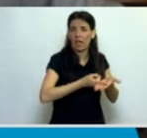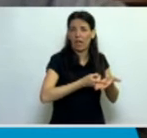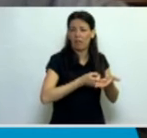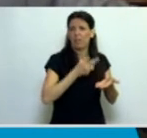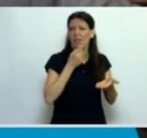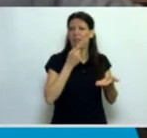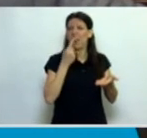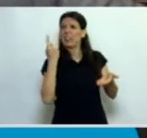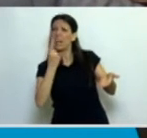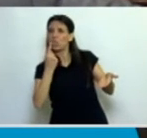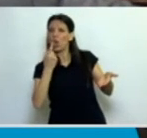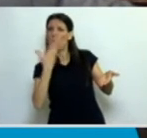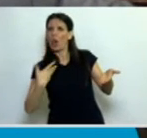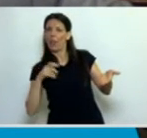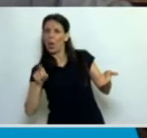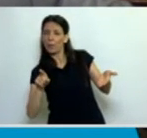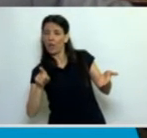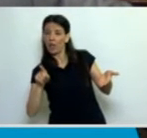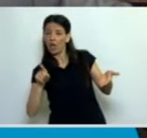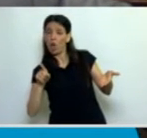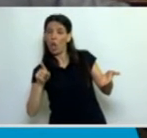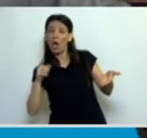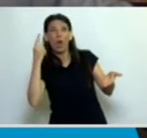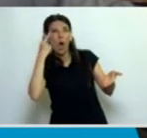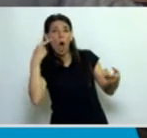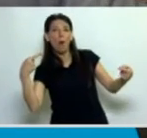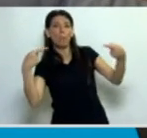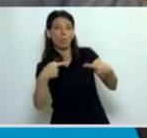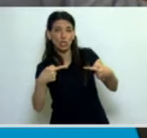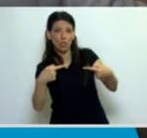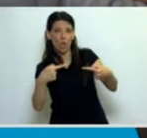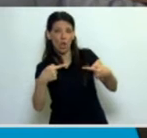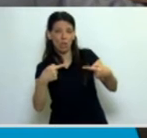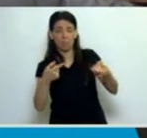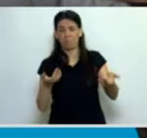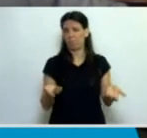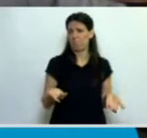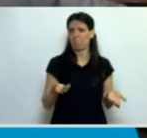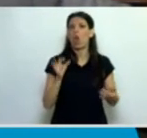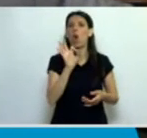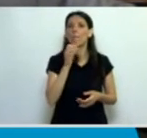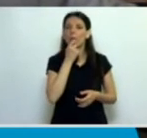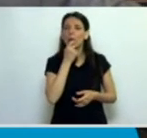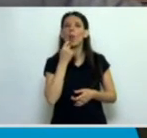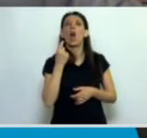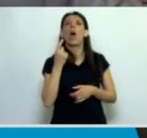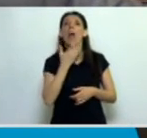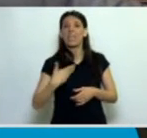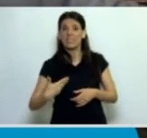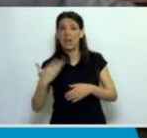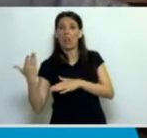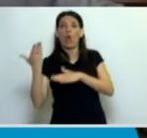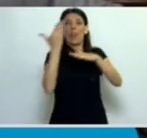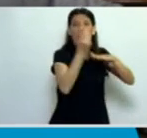director estatal impulsara algo distinto a lo que deciden la mayoría de las firmas? ¿Acaso la participación de directores representantes del